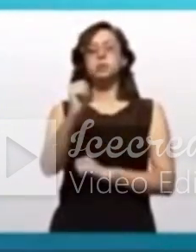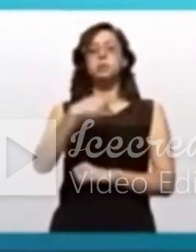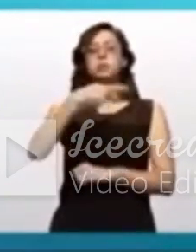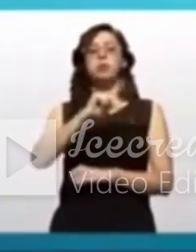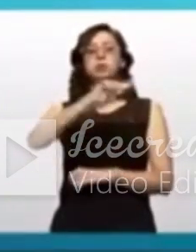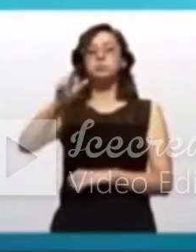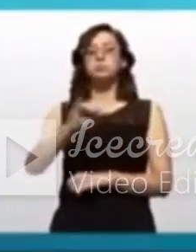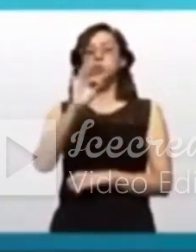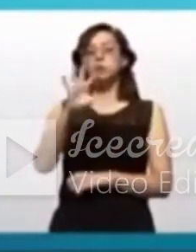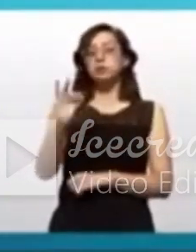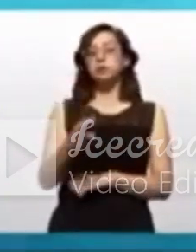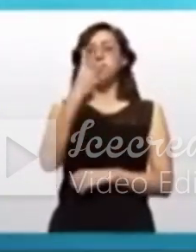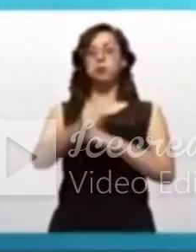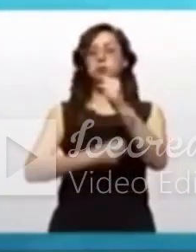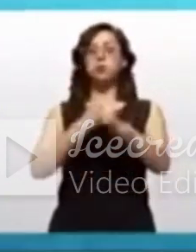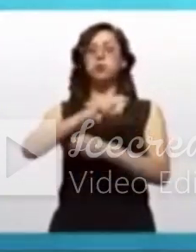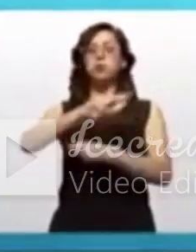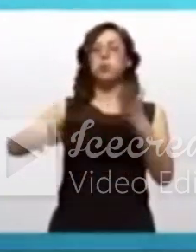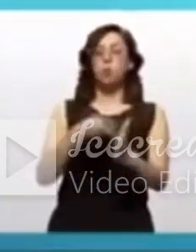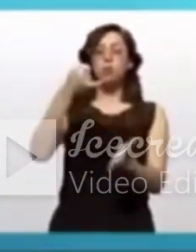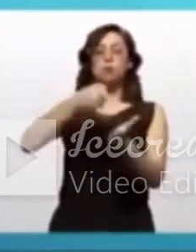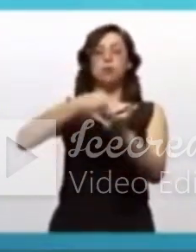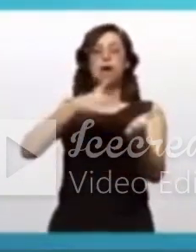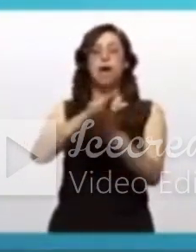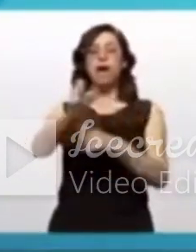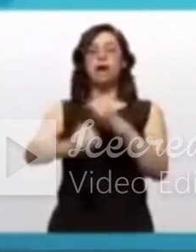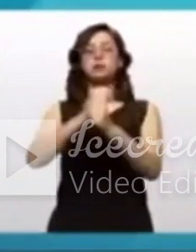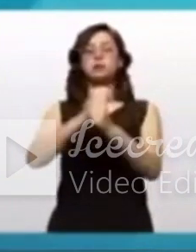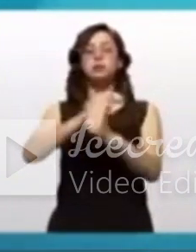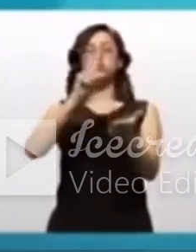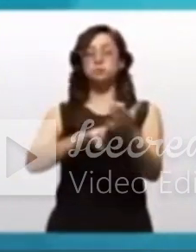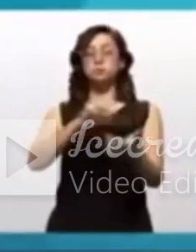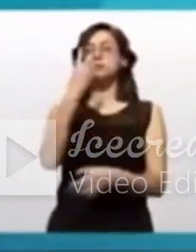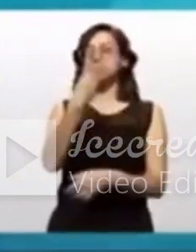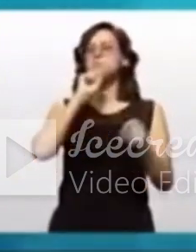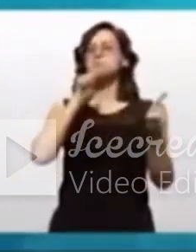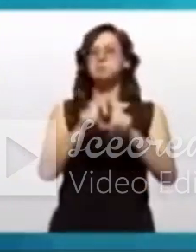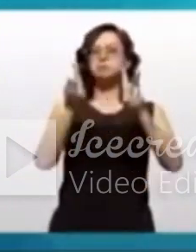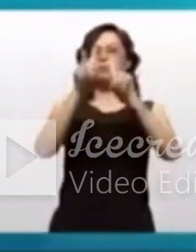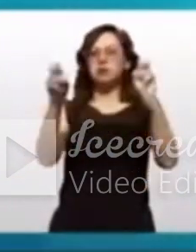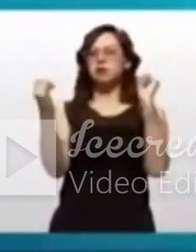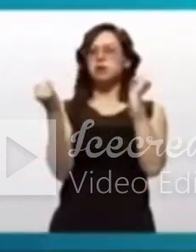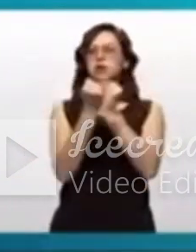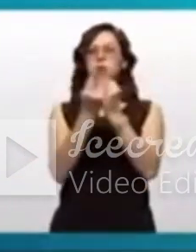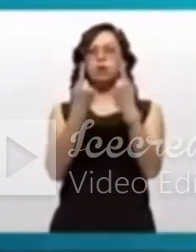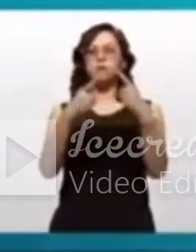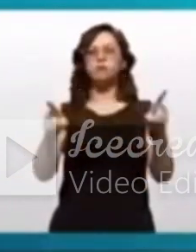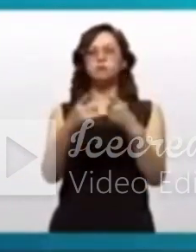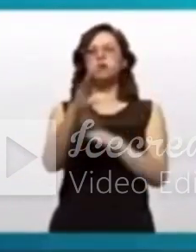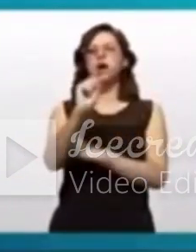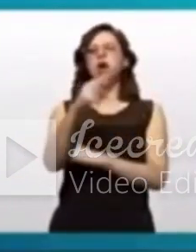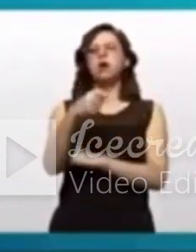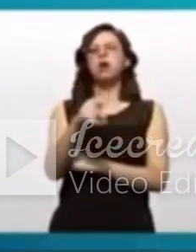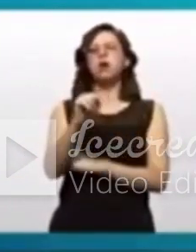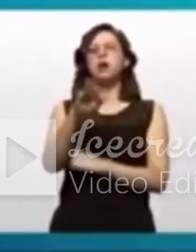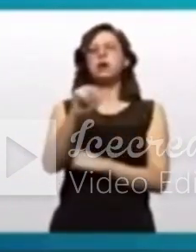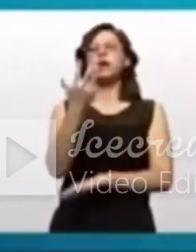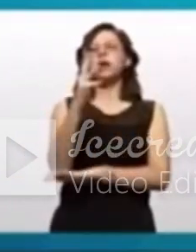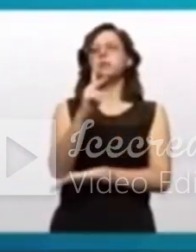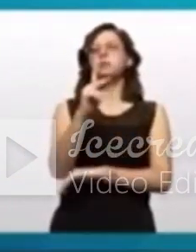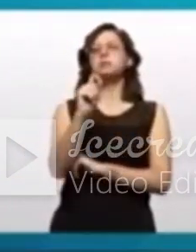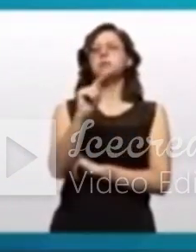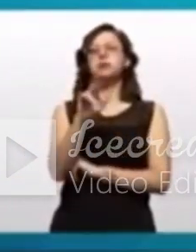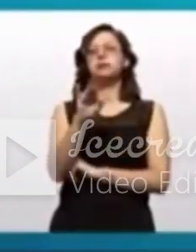reimprimirse, hasta 2003 con el mismo título. Igual sucedió con Música concreta y Árboles petrificados, que